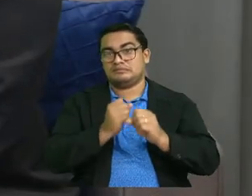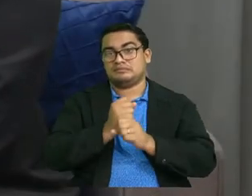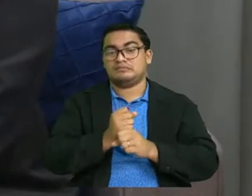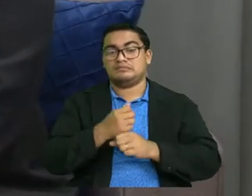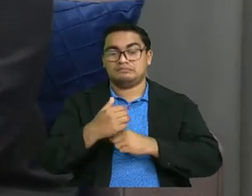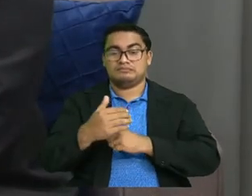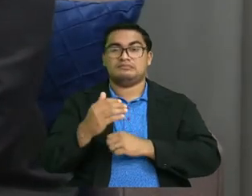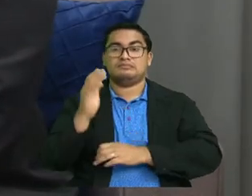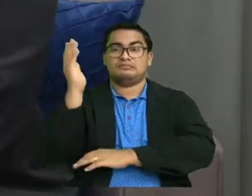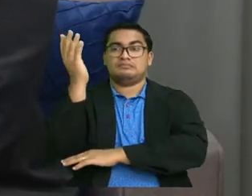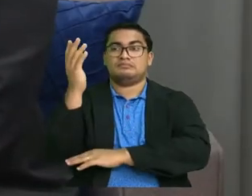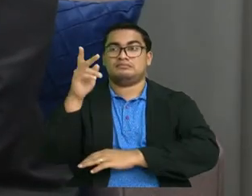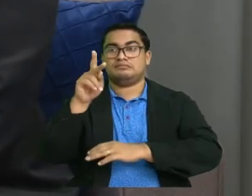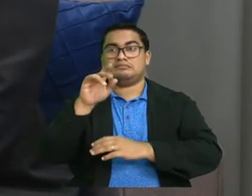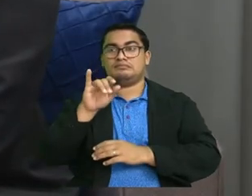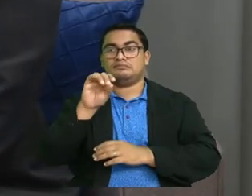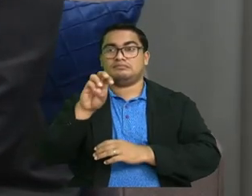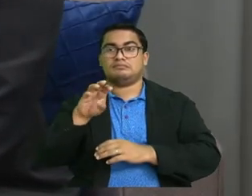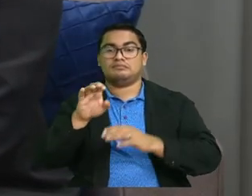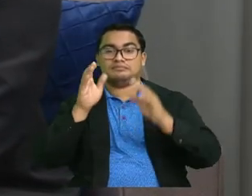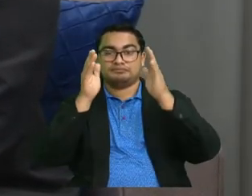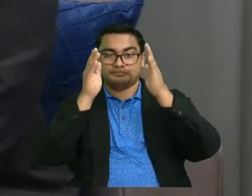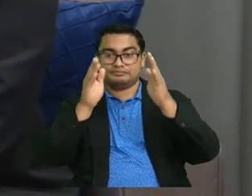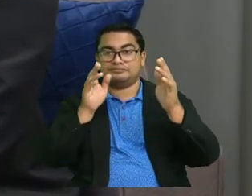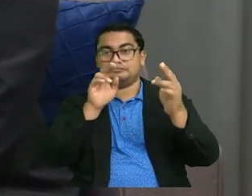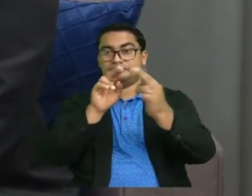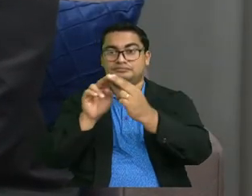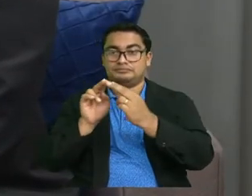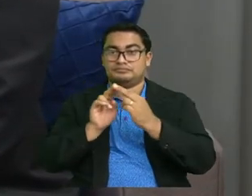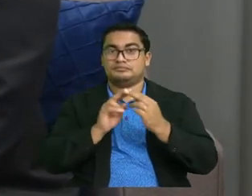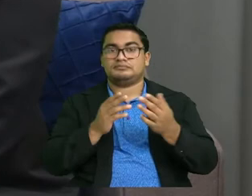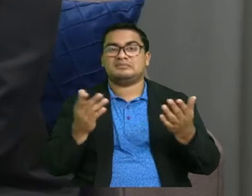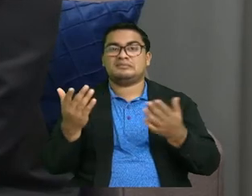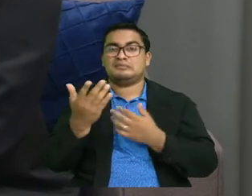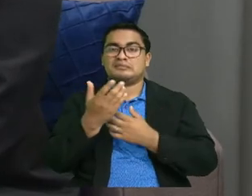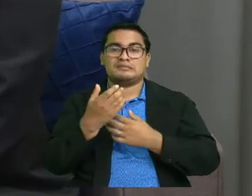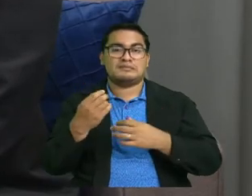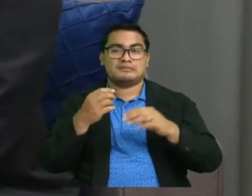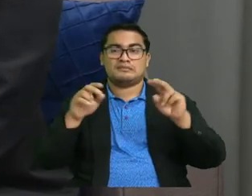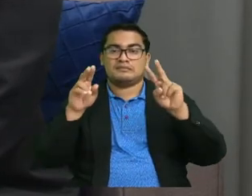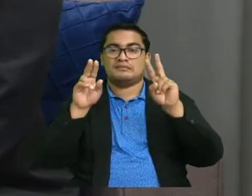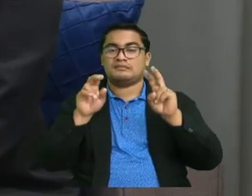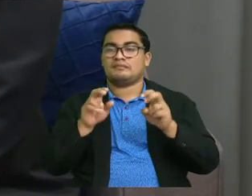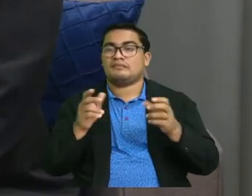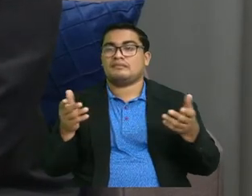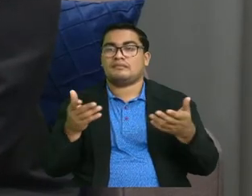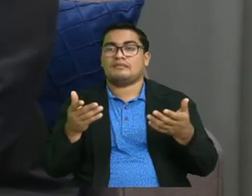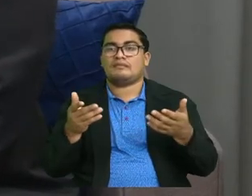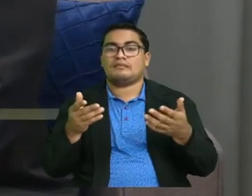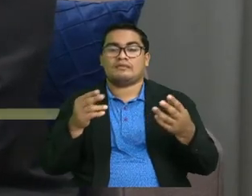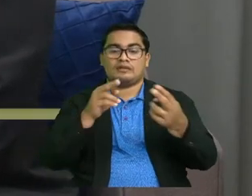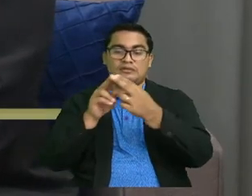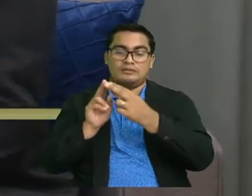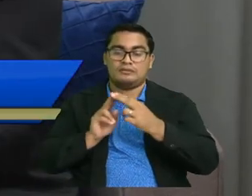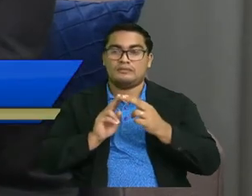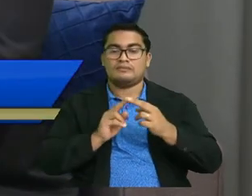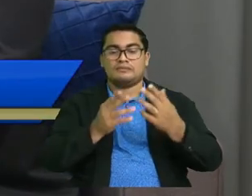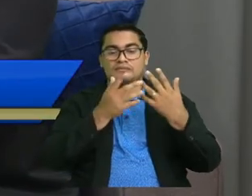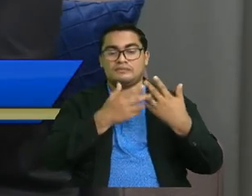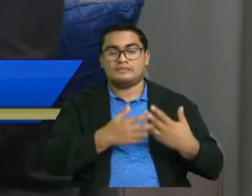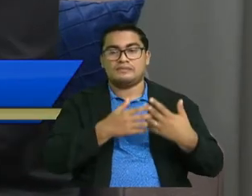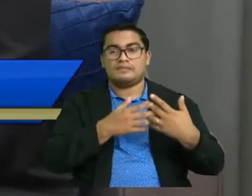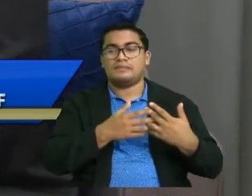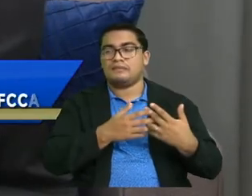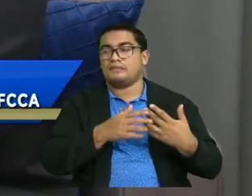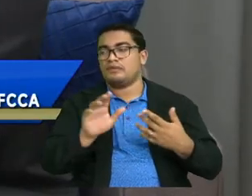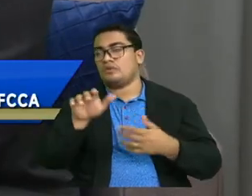¿verdad?, que está enfocada a esa conexión, a todo lo que tiene que ver con la conexión que hay empresa con